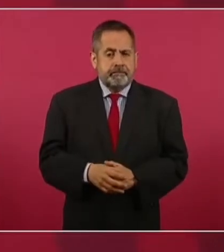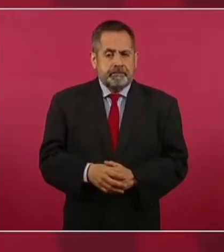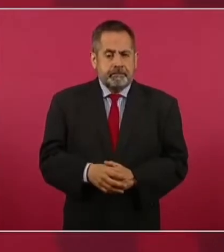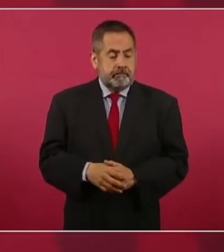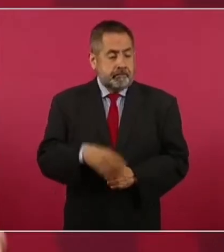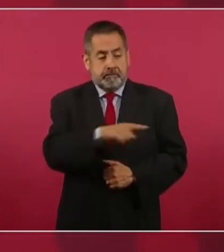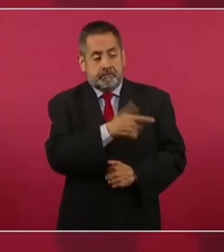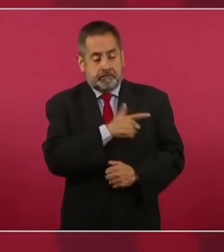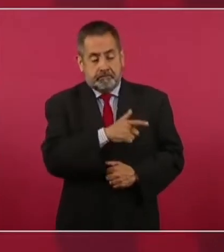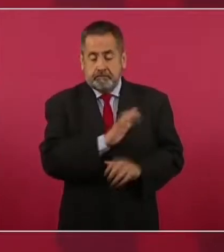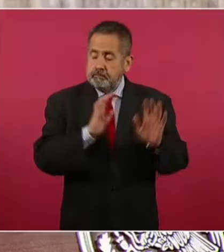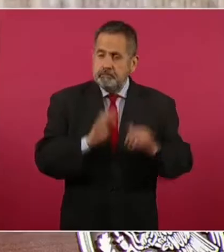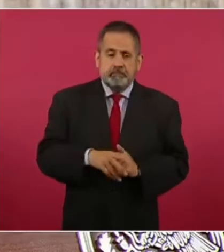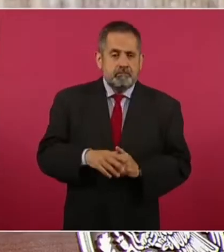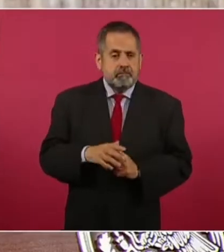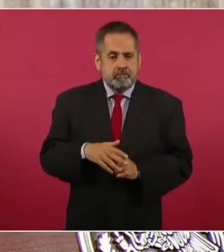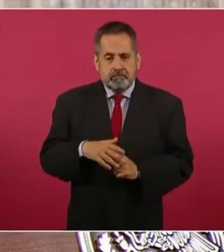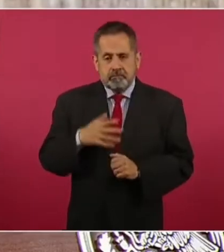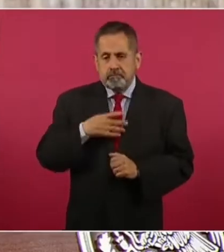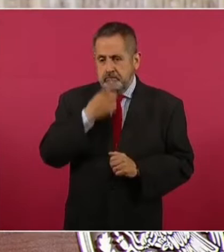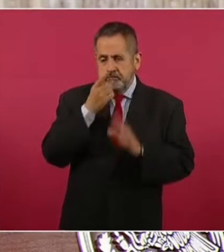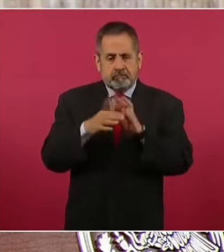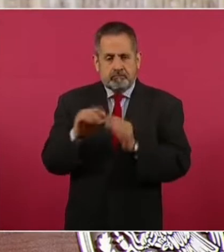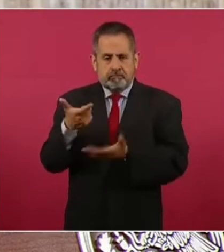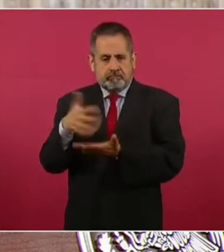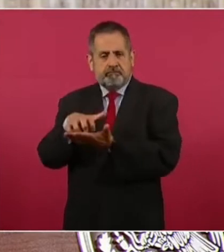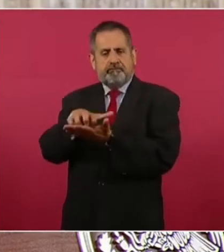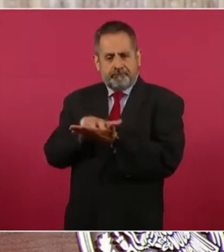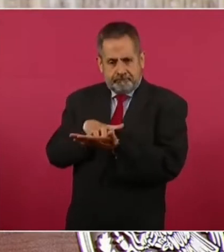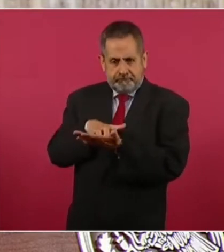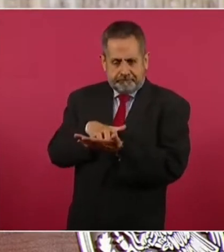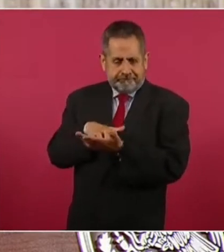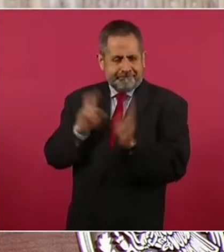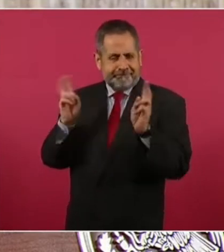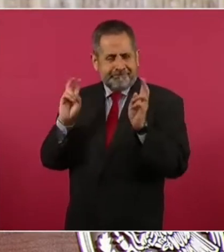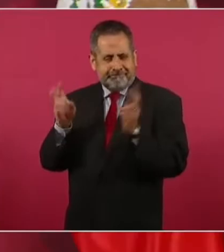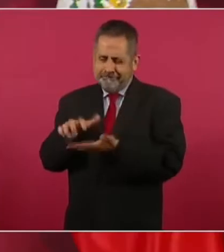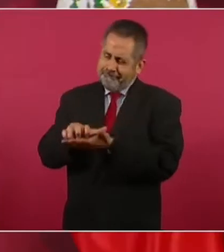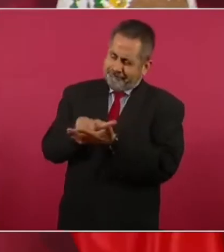No les gusta cuando hablo de la austeridad republicana, menos